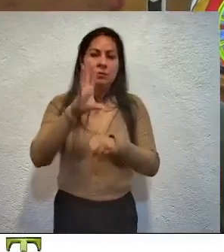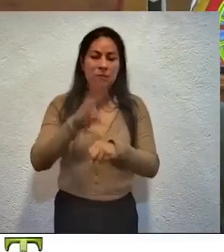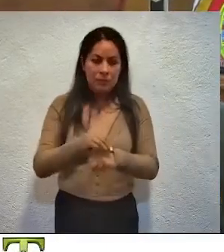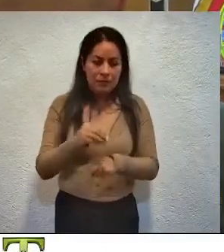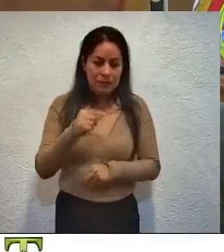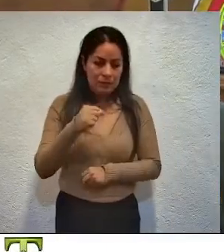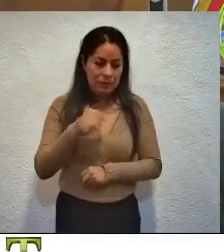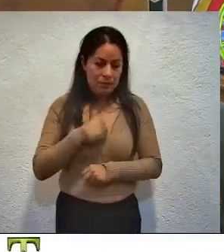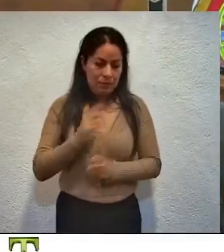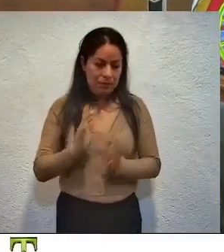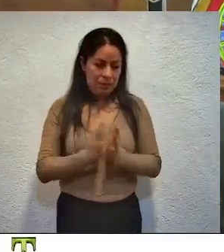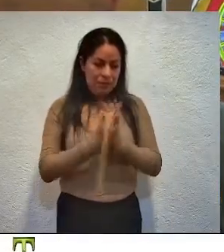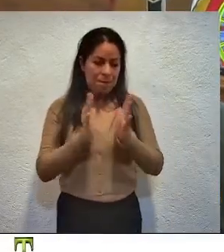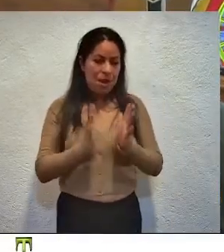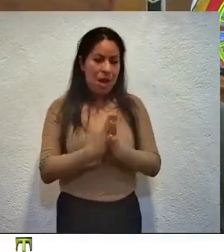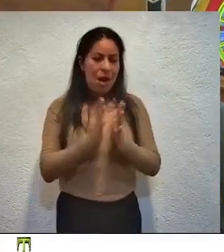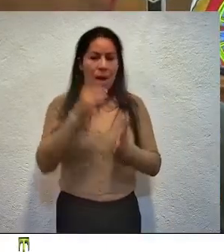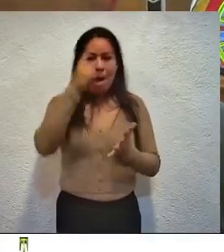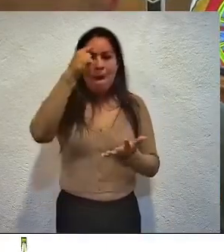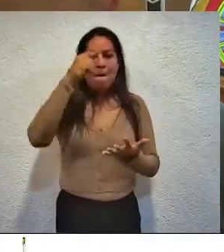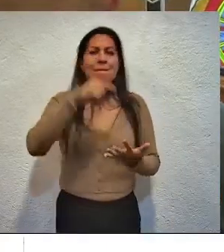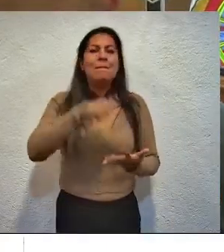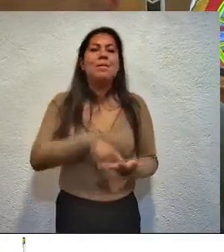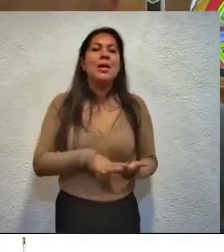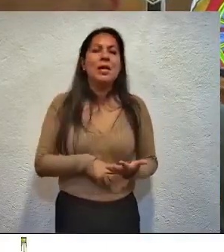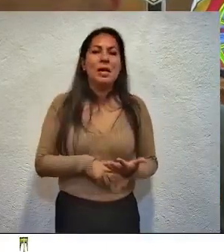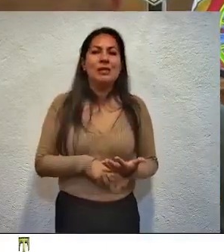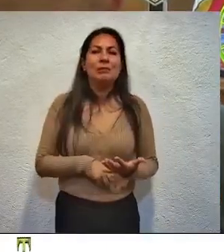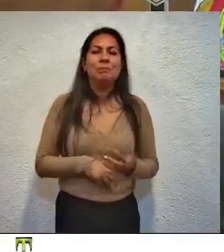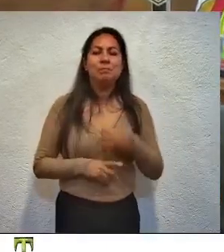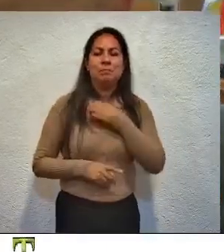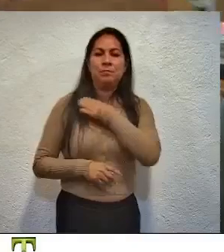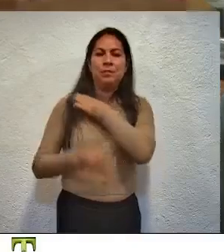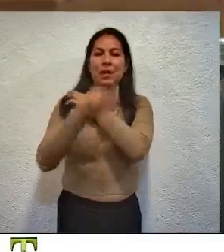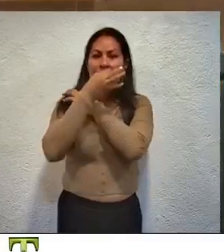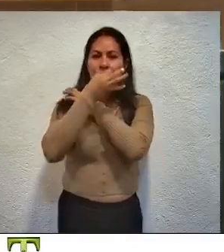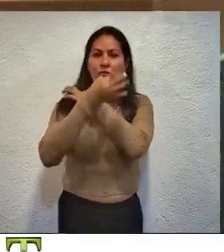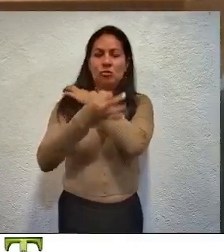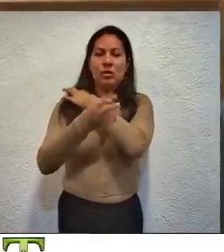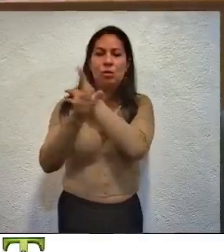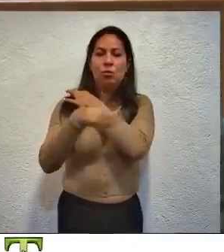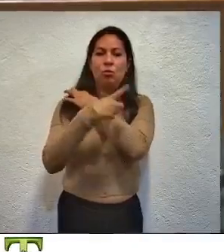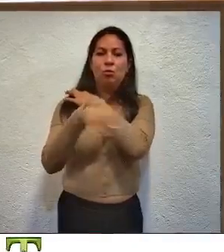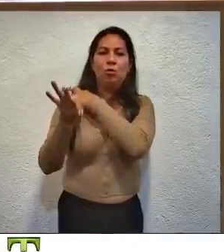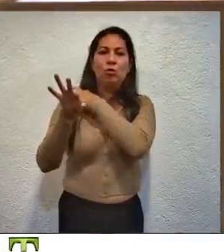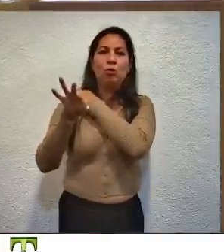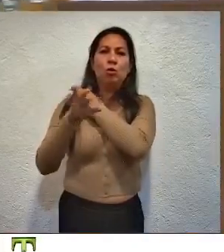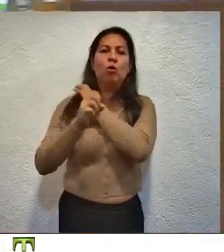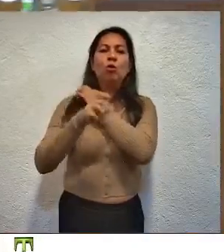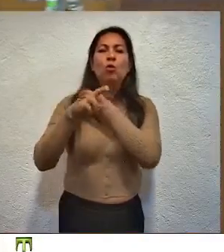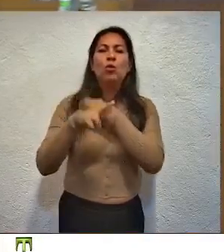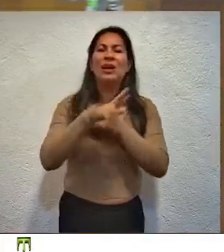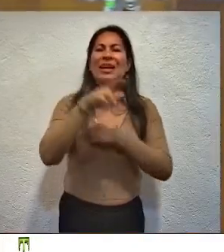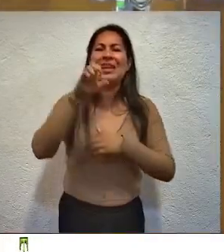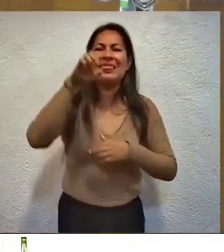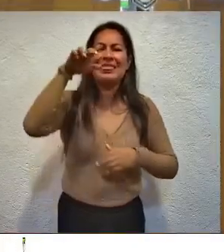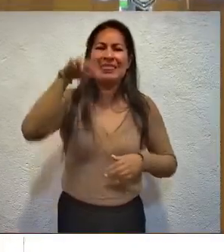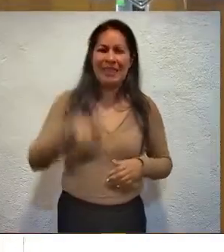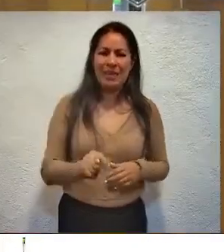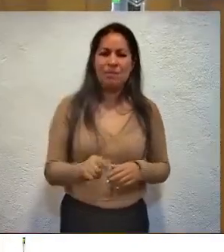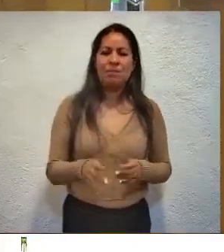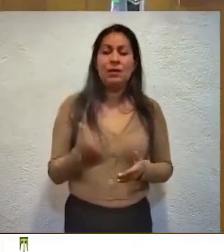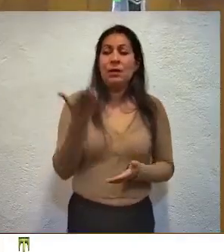hacer uso de la voz para anunciar un voto concurrente